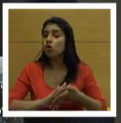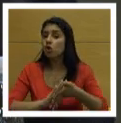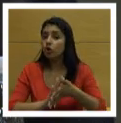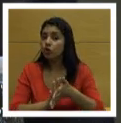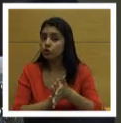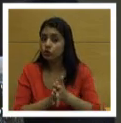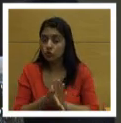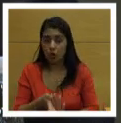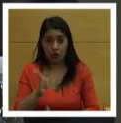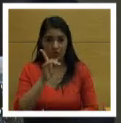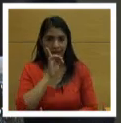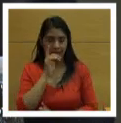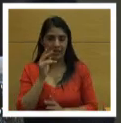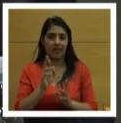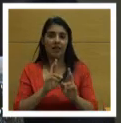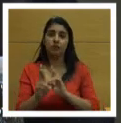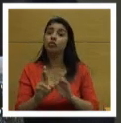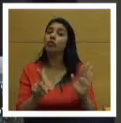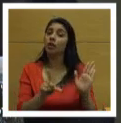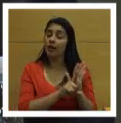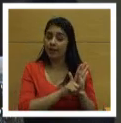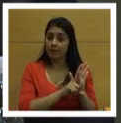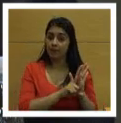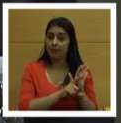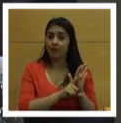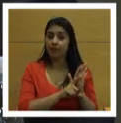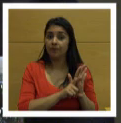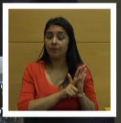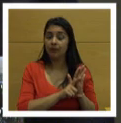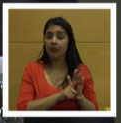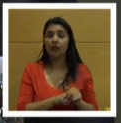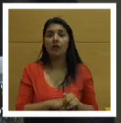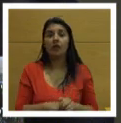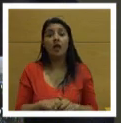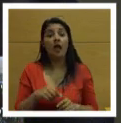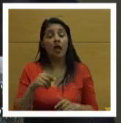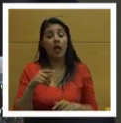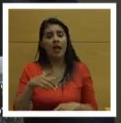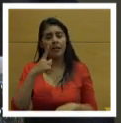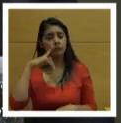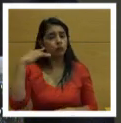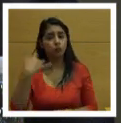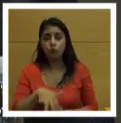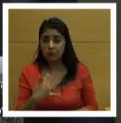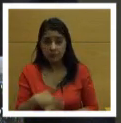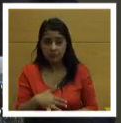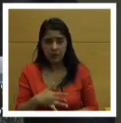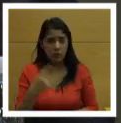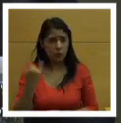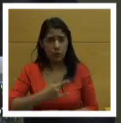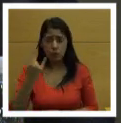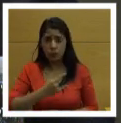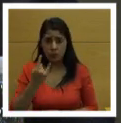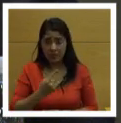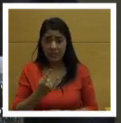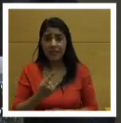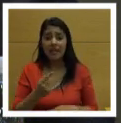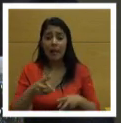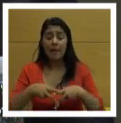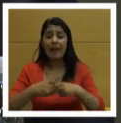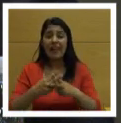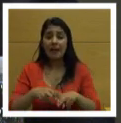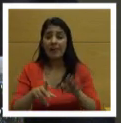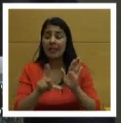por el ámbito legislativo. Asimismo, cabe ser presente que urge entregar herramientas y medios legales al Poder Judicial y